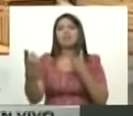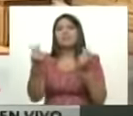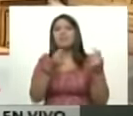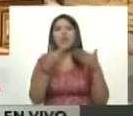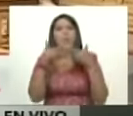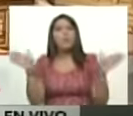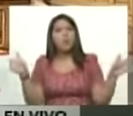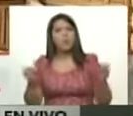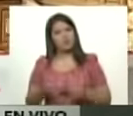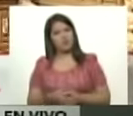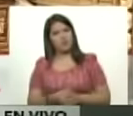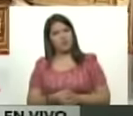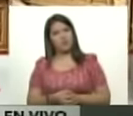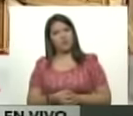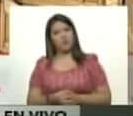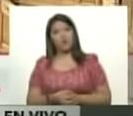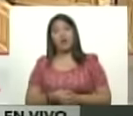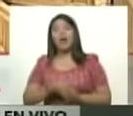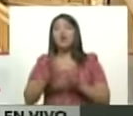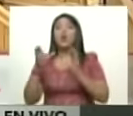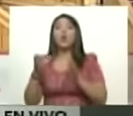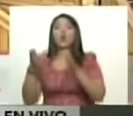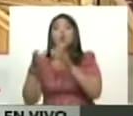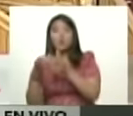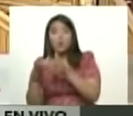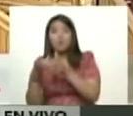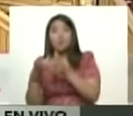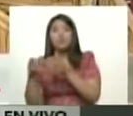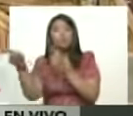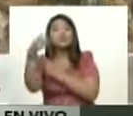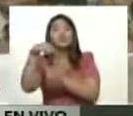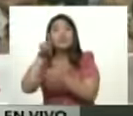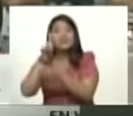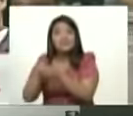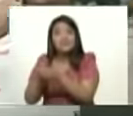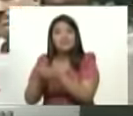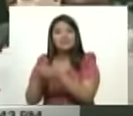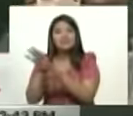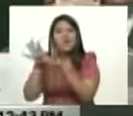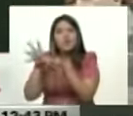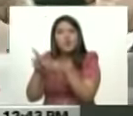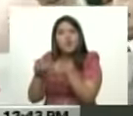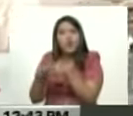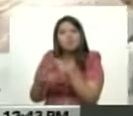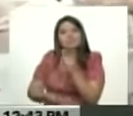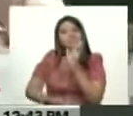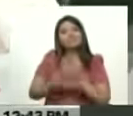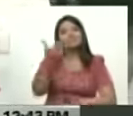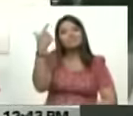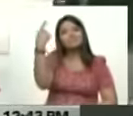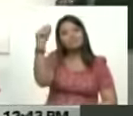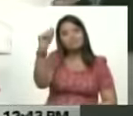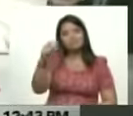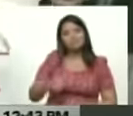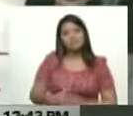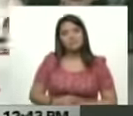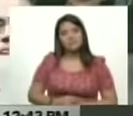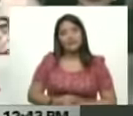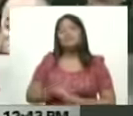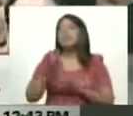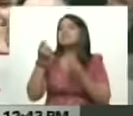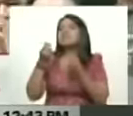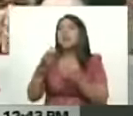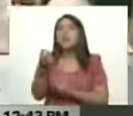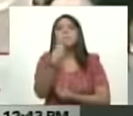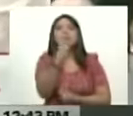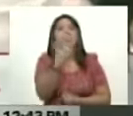públicos que los grupos asociados a su bancada se llevaron. Los dineros que se llevaron de los medicamentos que